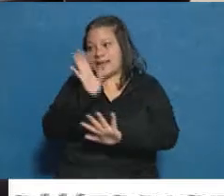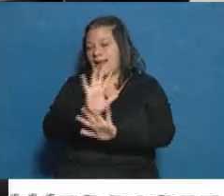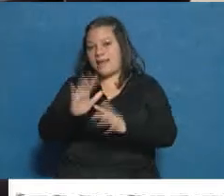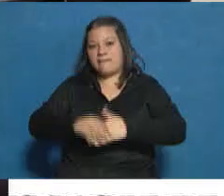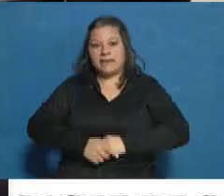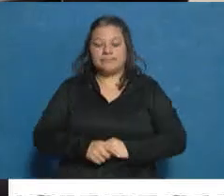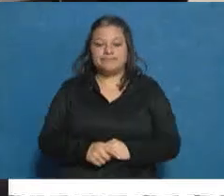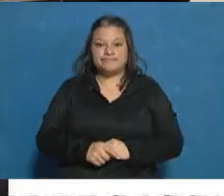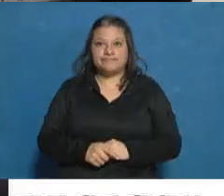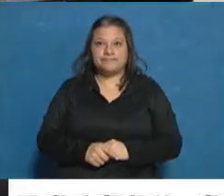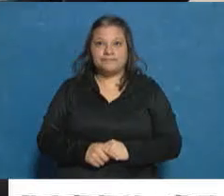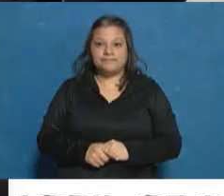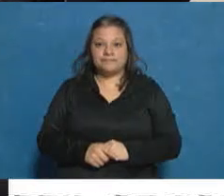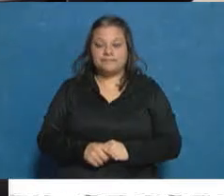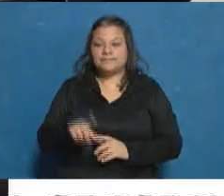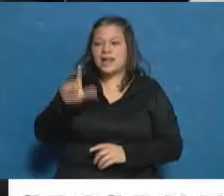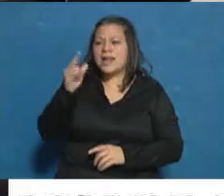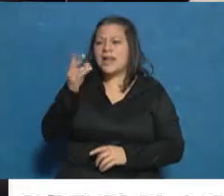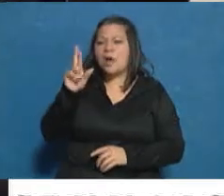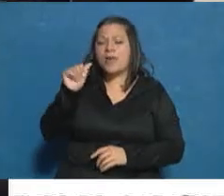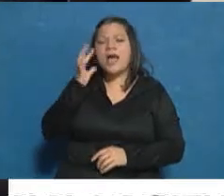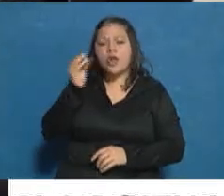duda. ¿Laura? Sí.